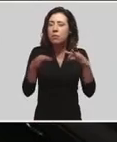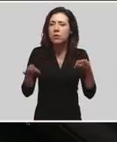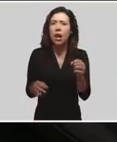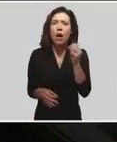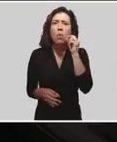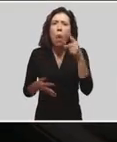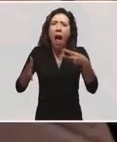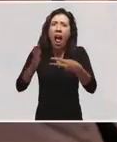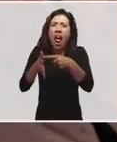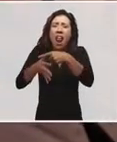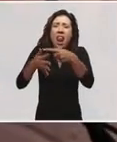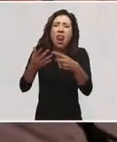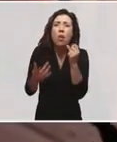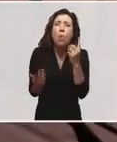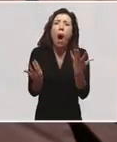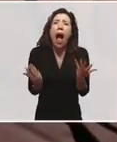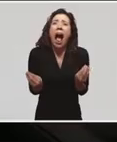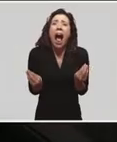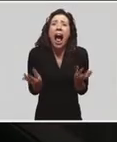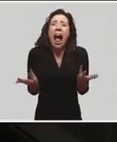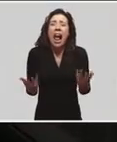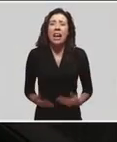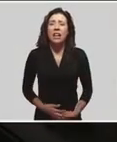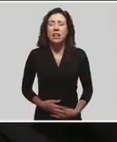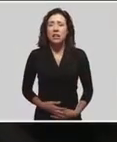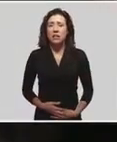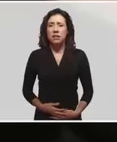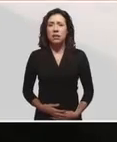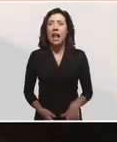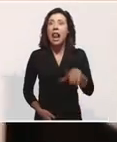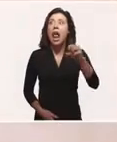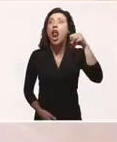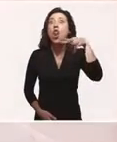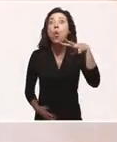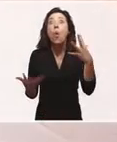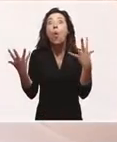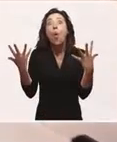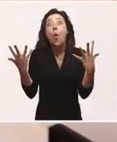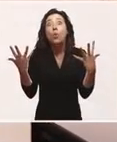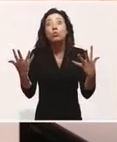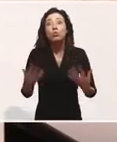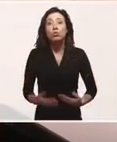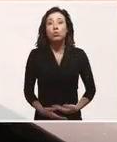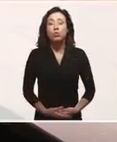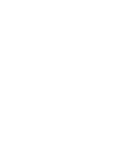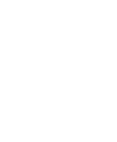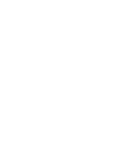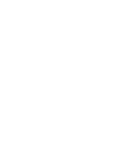¿Cuál será? ¿Cuál? ¡La luz!